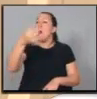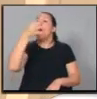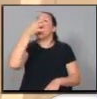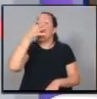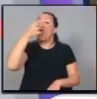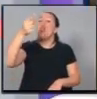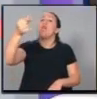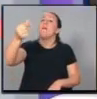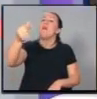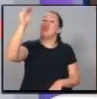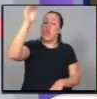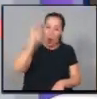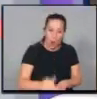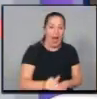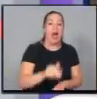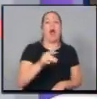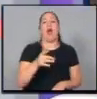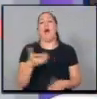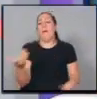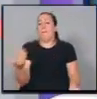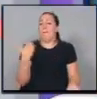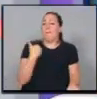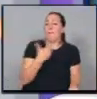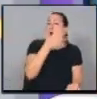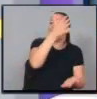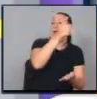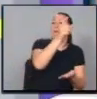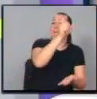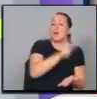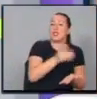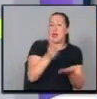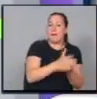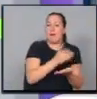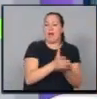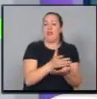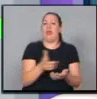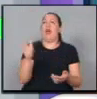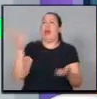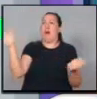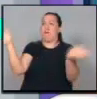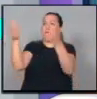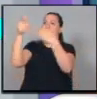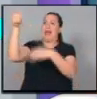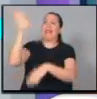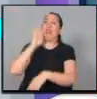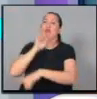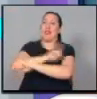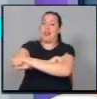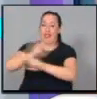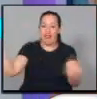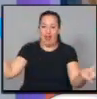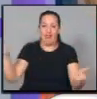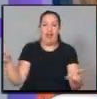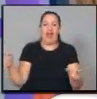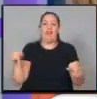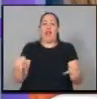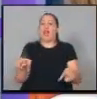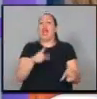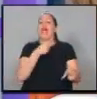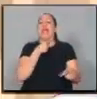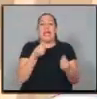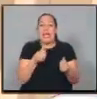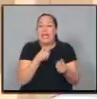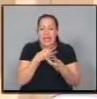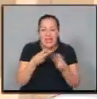precios. Pobre los productores de limón. Cierra la frontera Trump. ¿Vos le haces boicot? ¿Qué quiere que desaparezcan los productores de